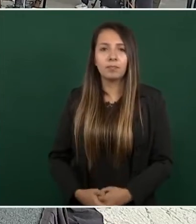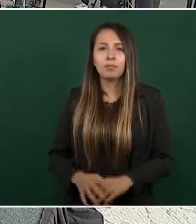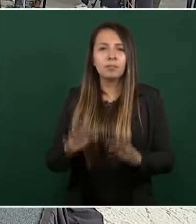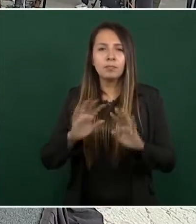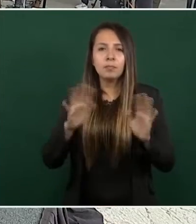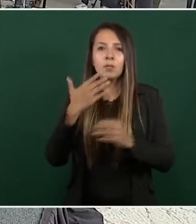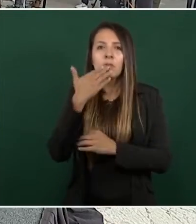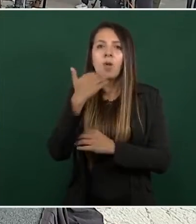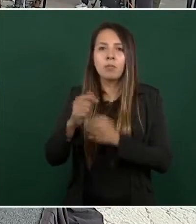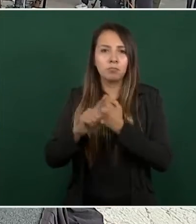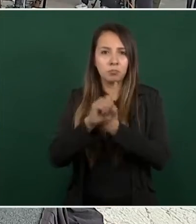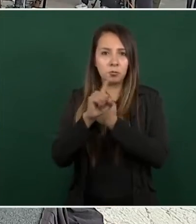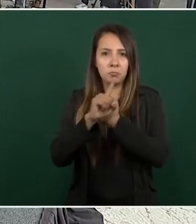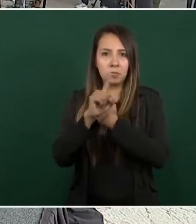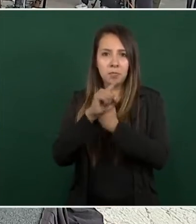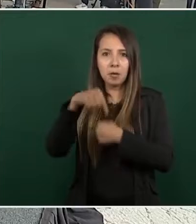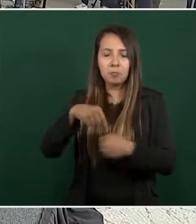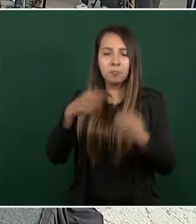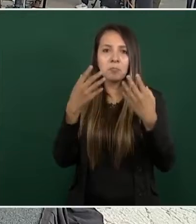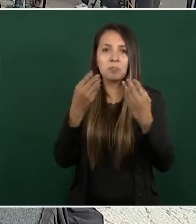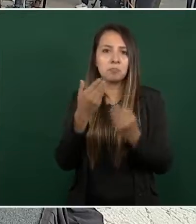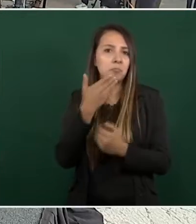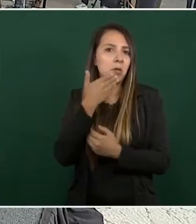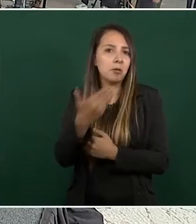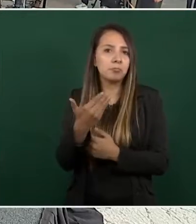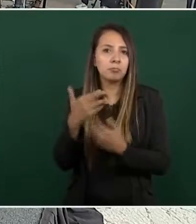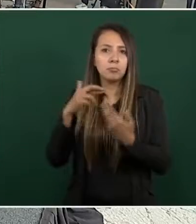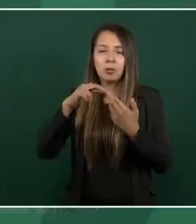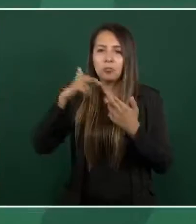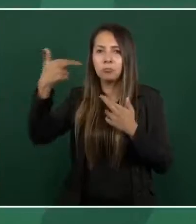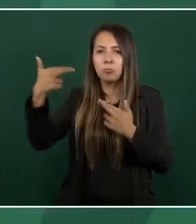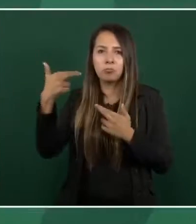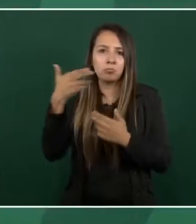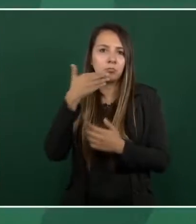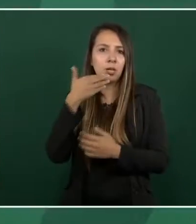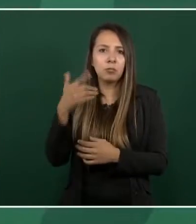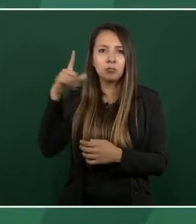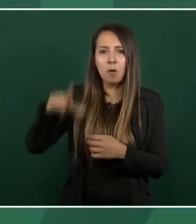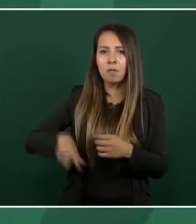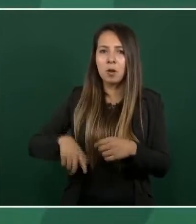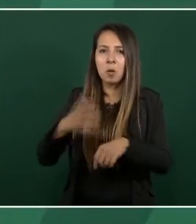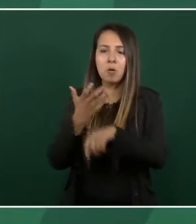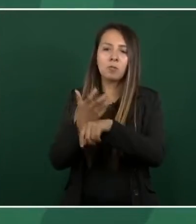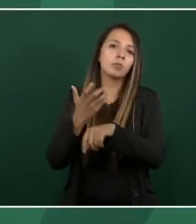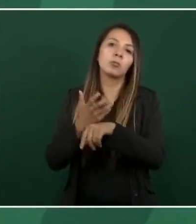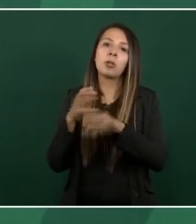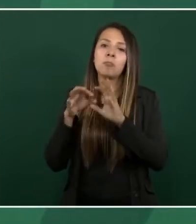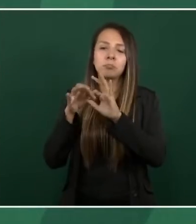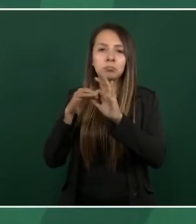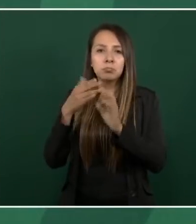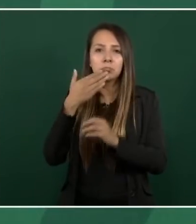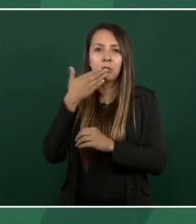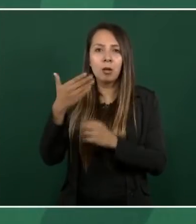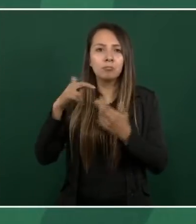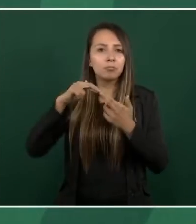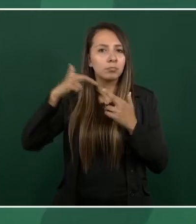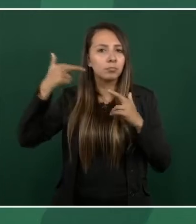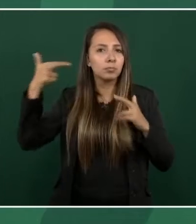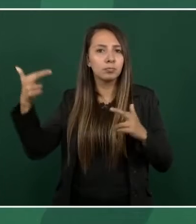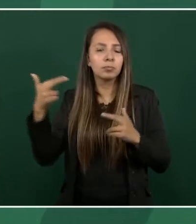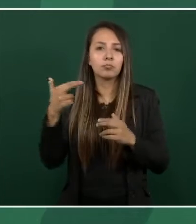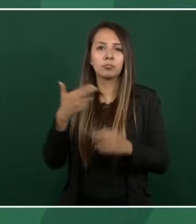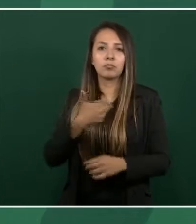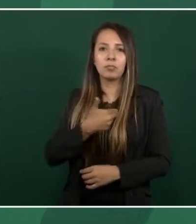problema. Tenemos muy buenas relaciones con el gobierno de Estados Unidos, buenas relaciones con